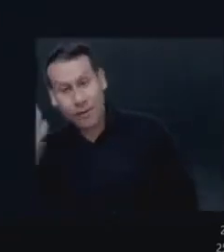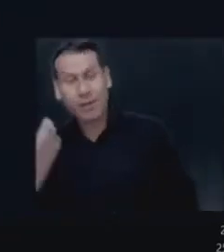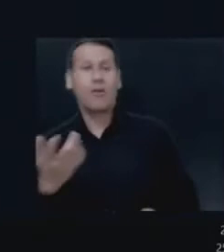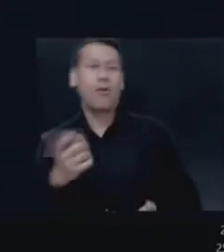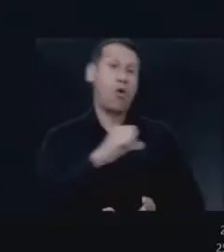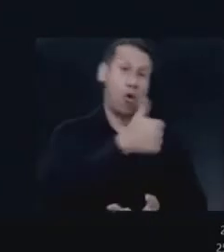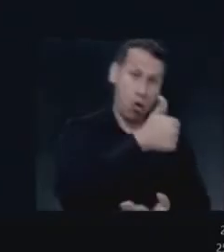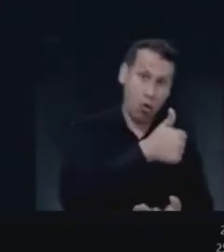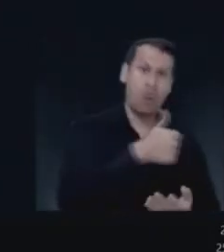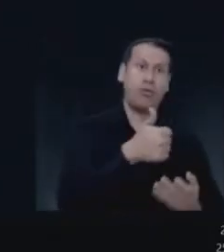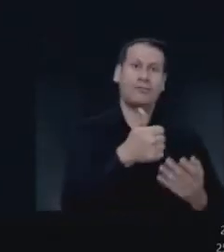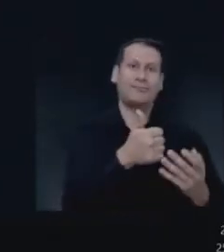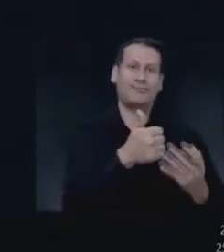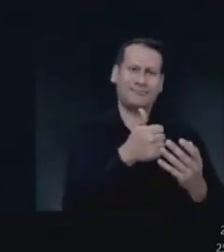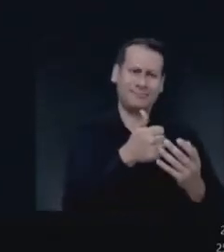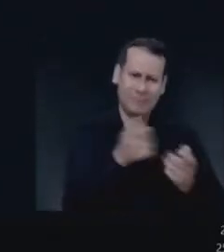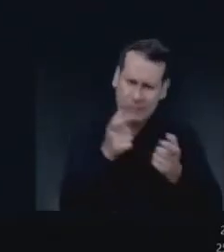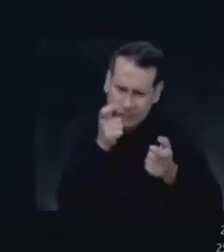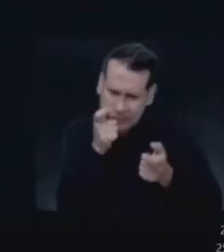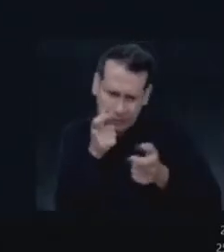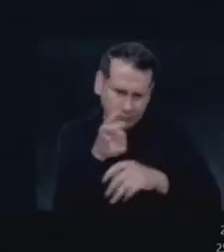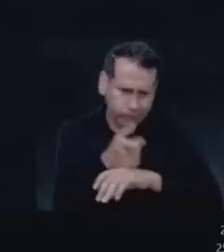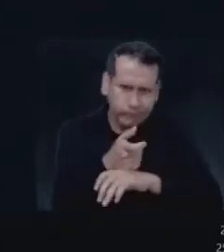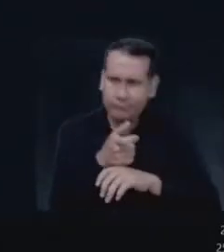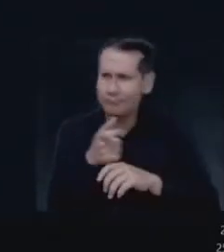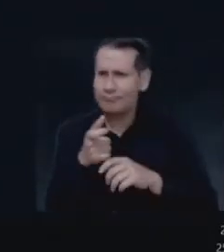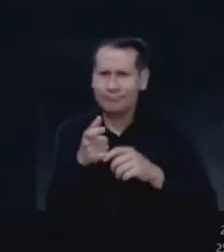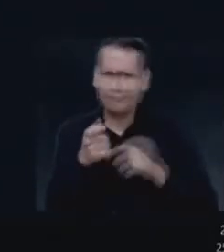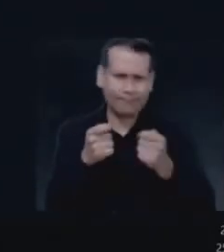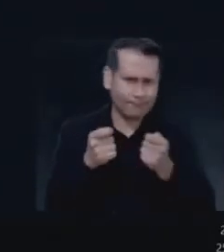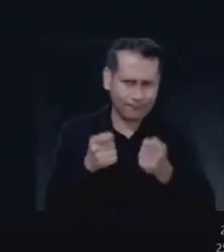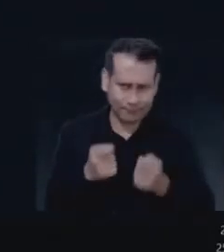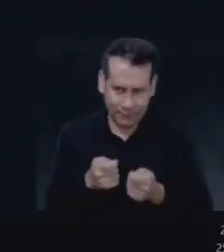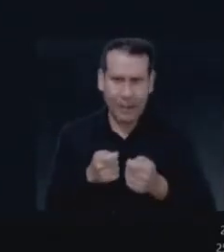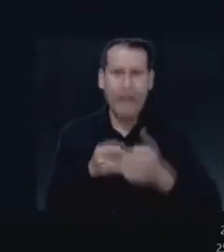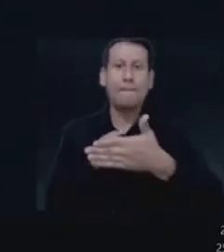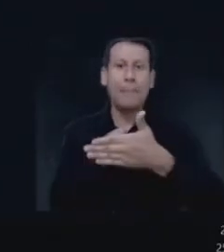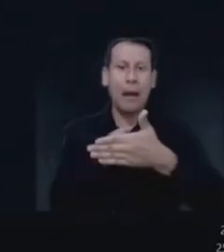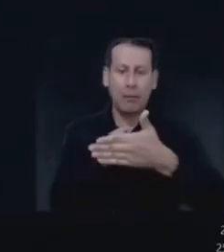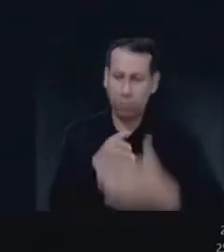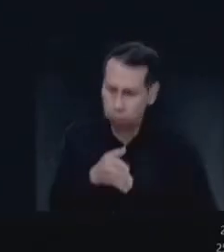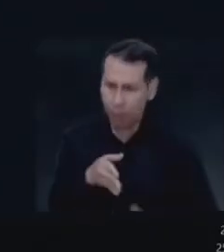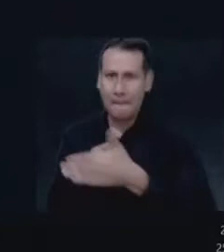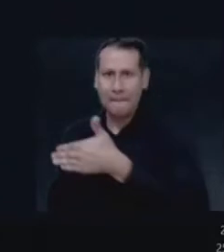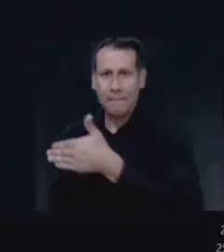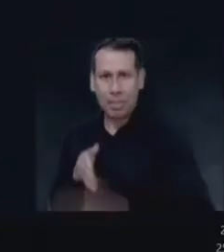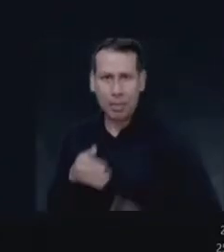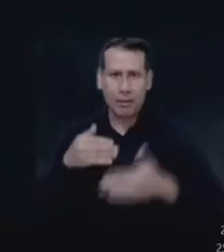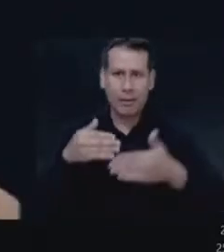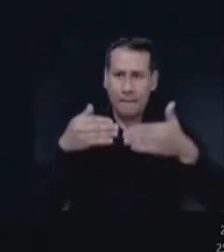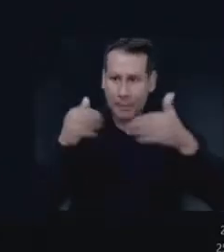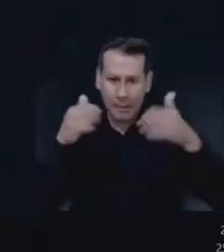para mejorarlas o derribarlas, ¿no? Y aquí es donde